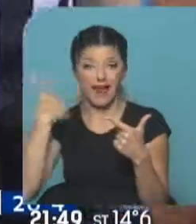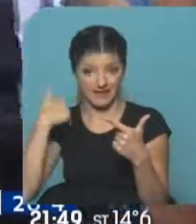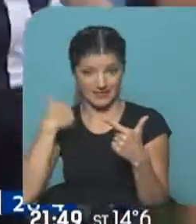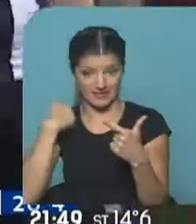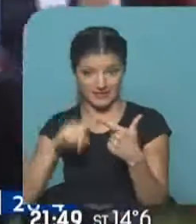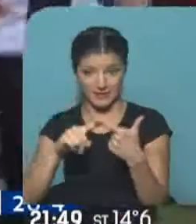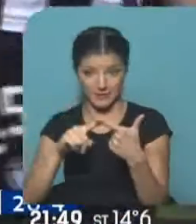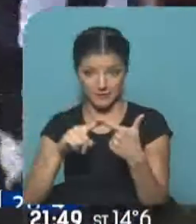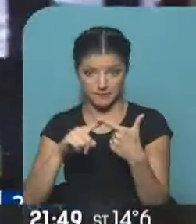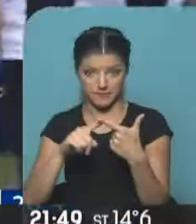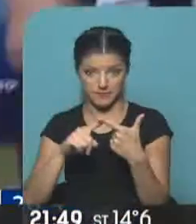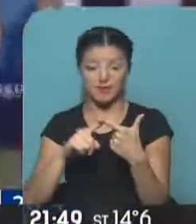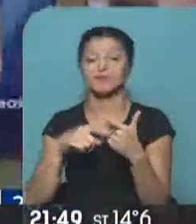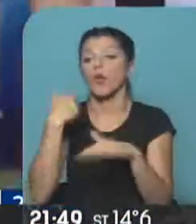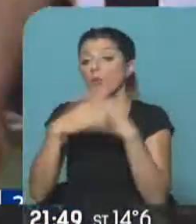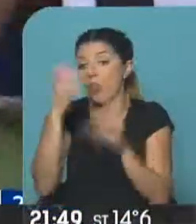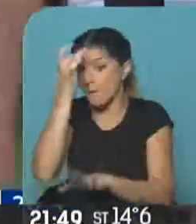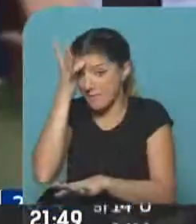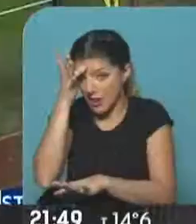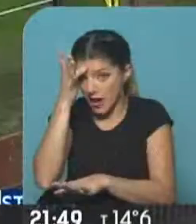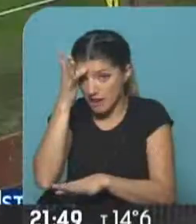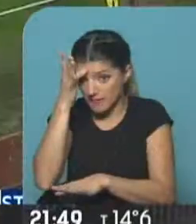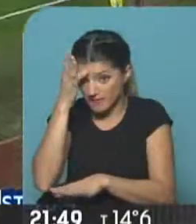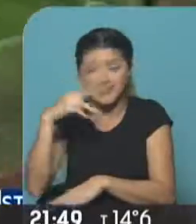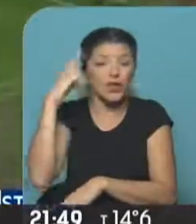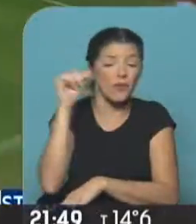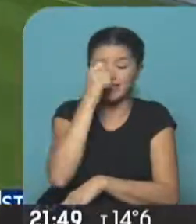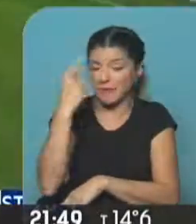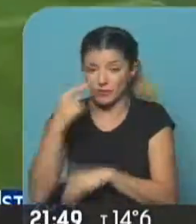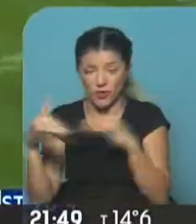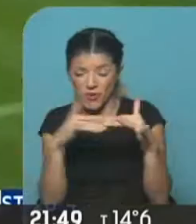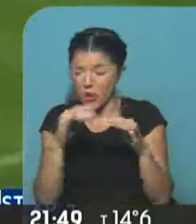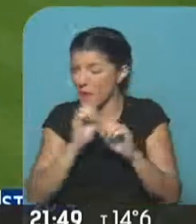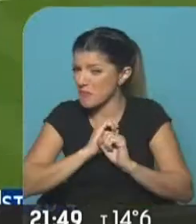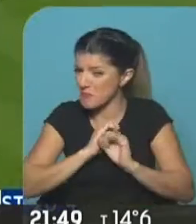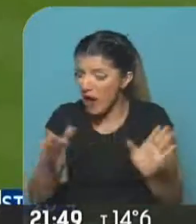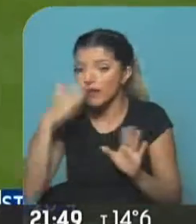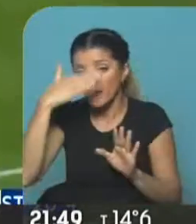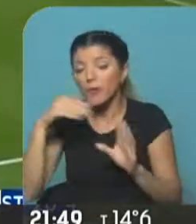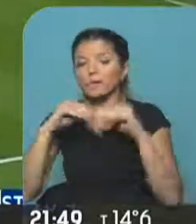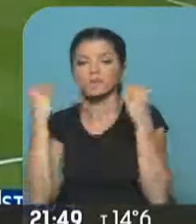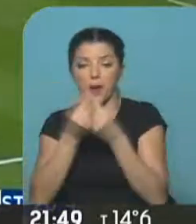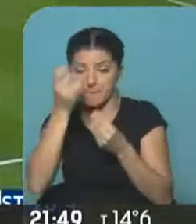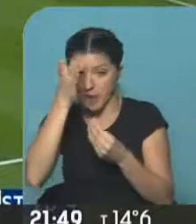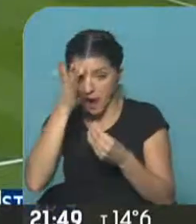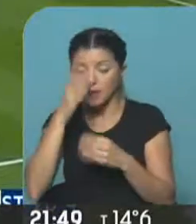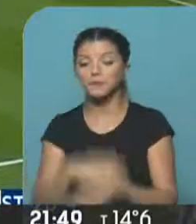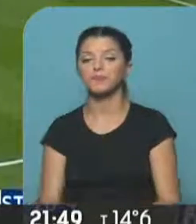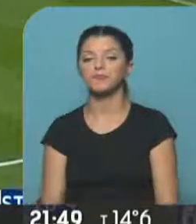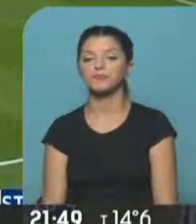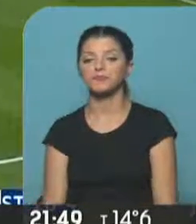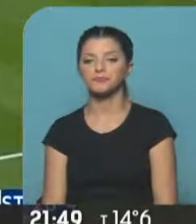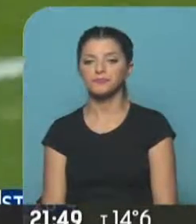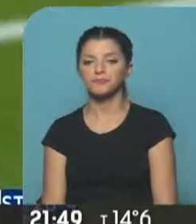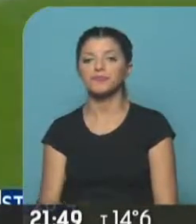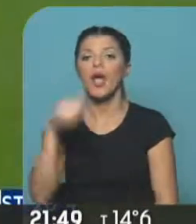con disparos desde punto penal y jugando en los 90 minutos mal. Sí, esta oportunidad fue